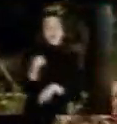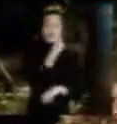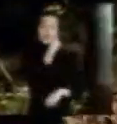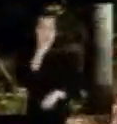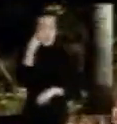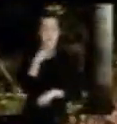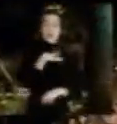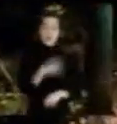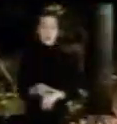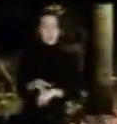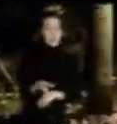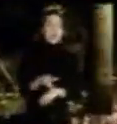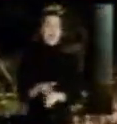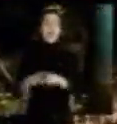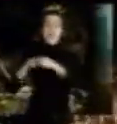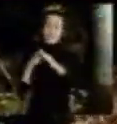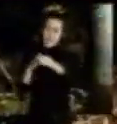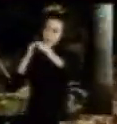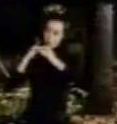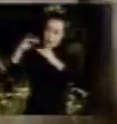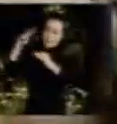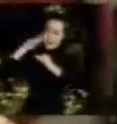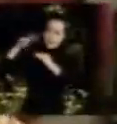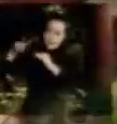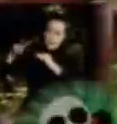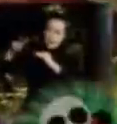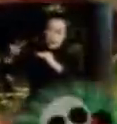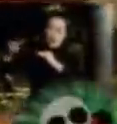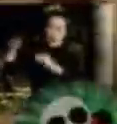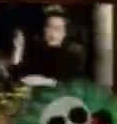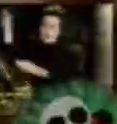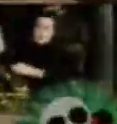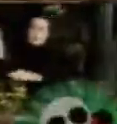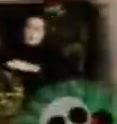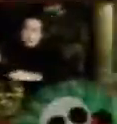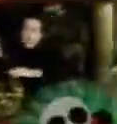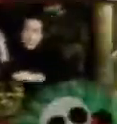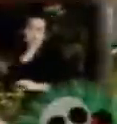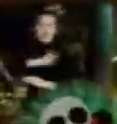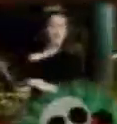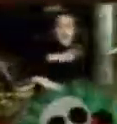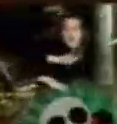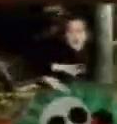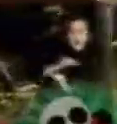De lejos un cayuco a donde llegará Fuerteventura y Gran Canaria su sitio